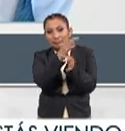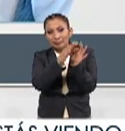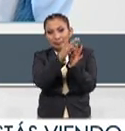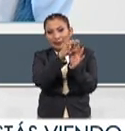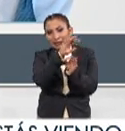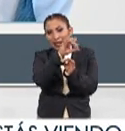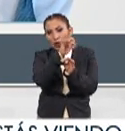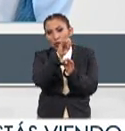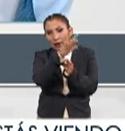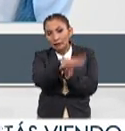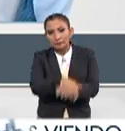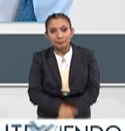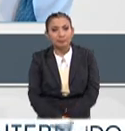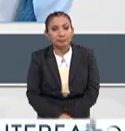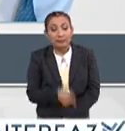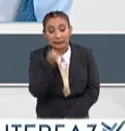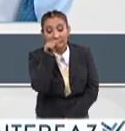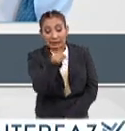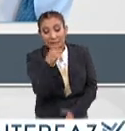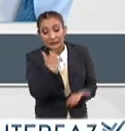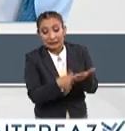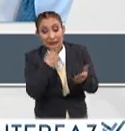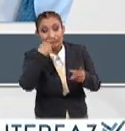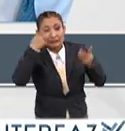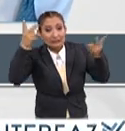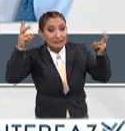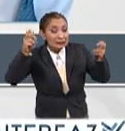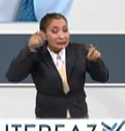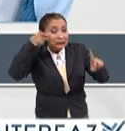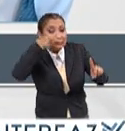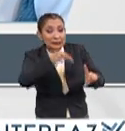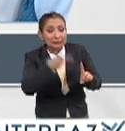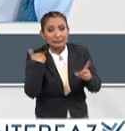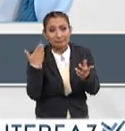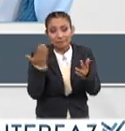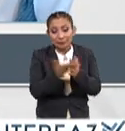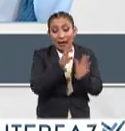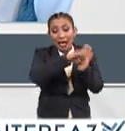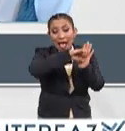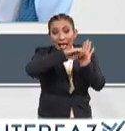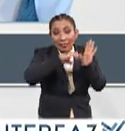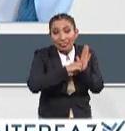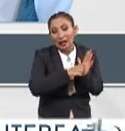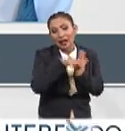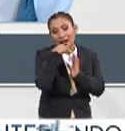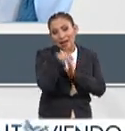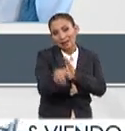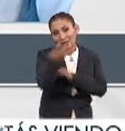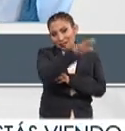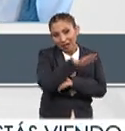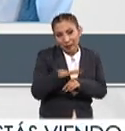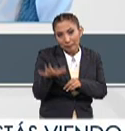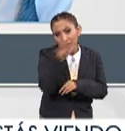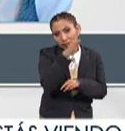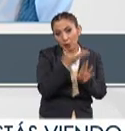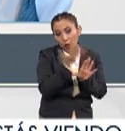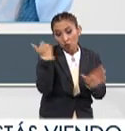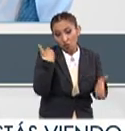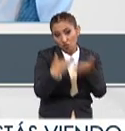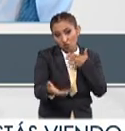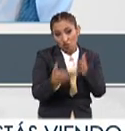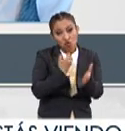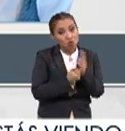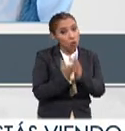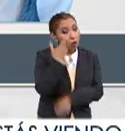celular regenerativa, donde ahí vamos a hablar específicamente la parte ética en este campo que es muy